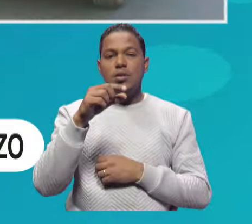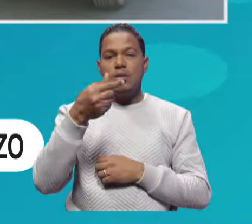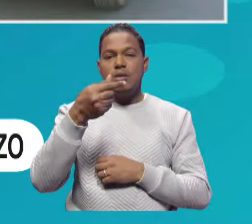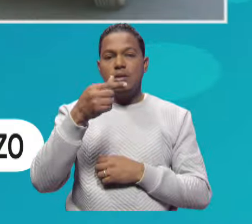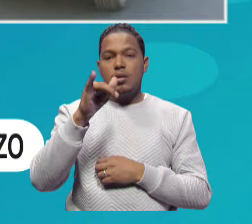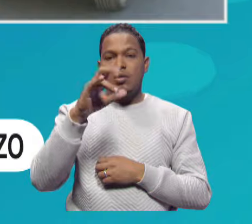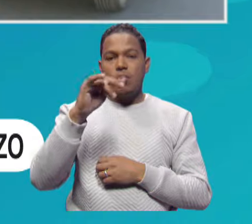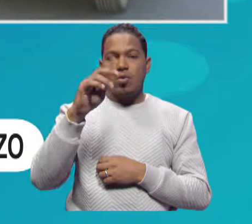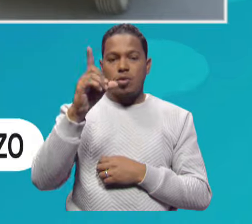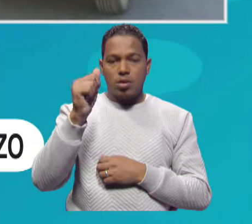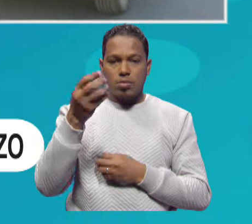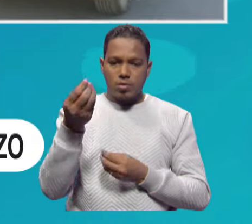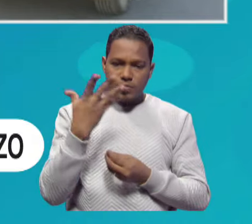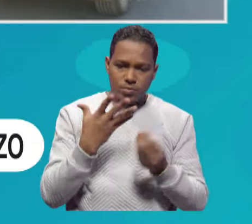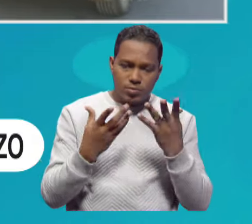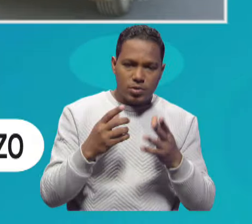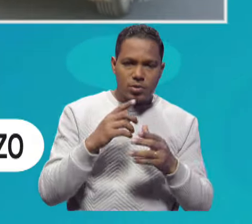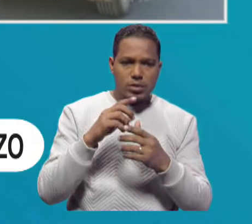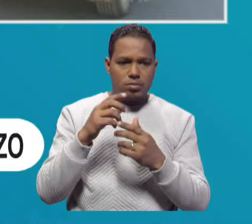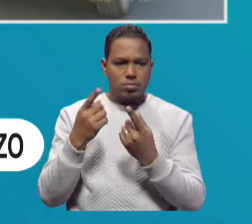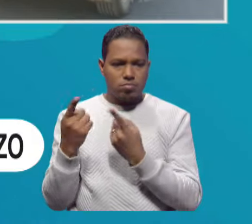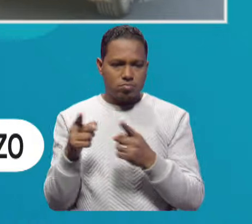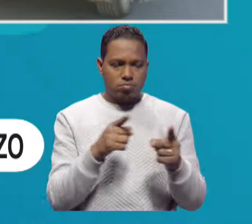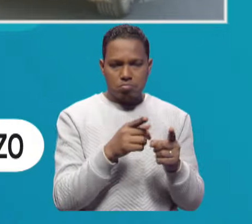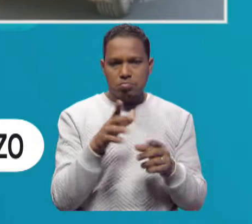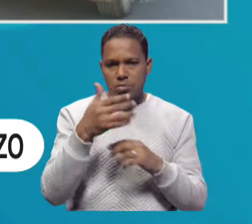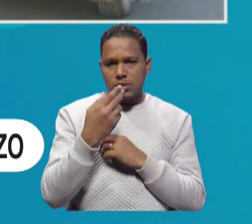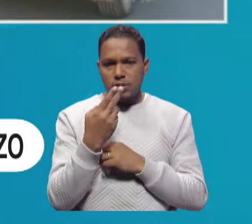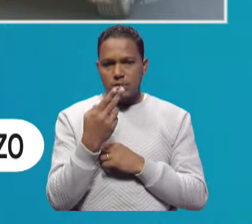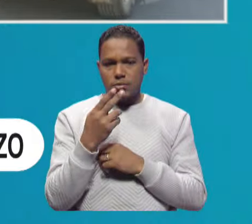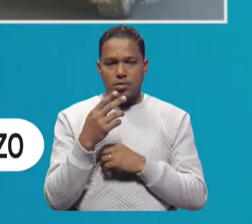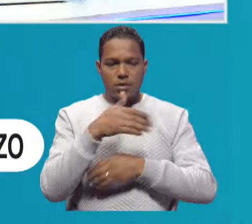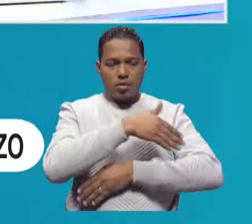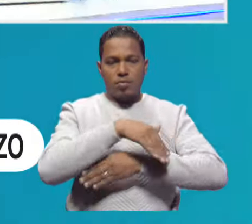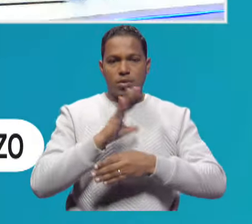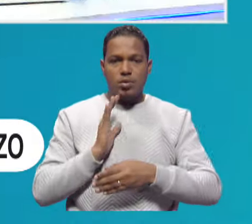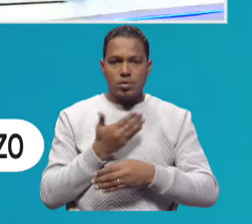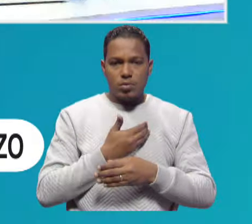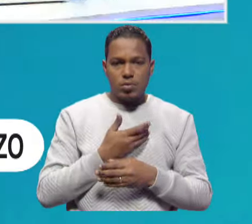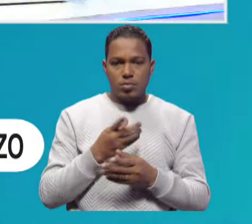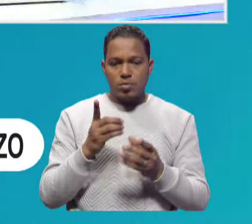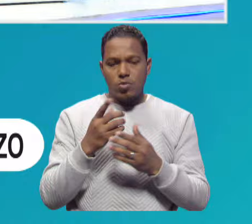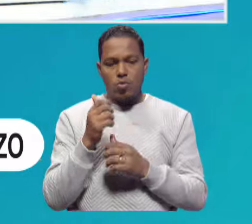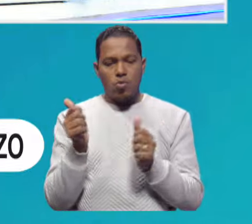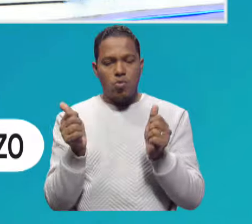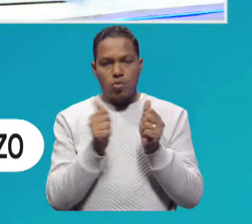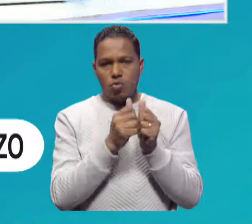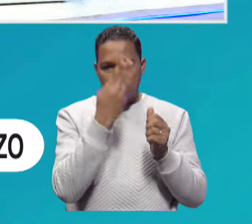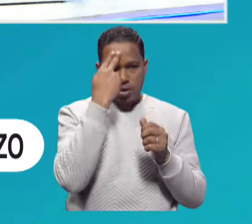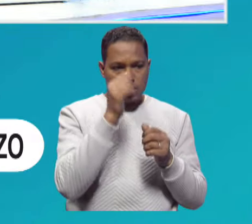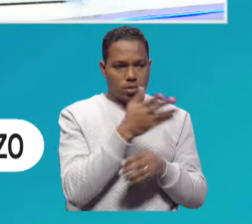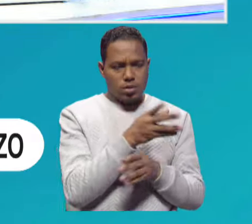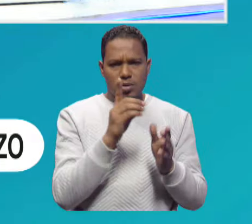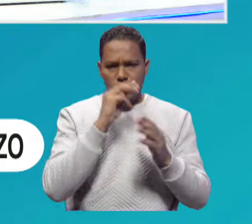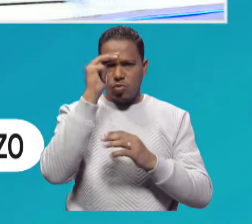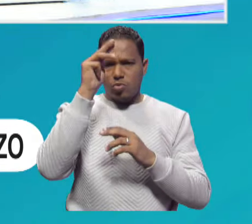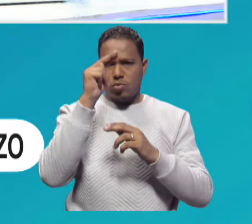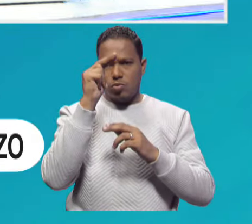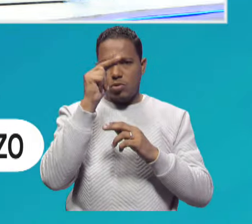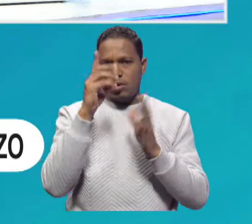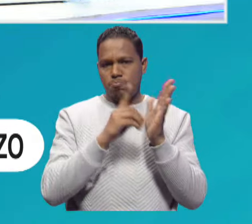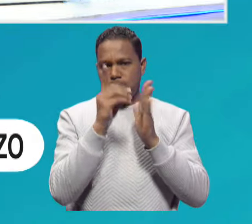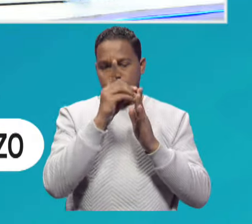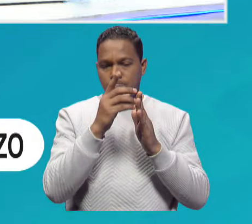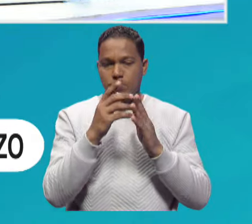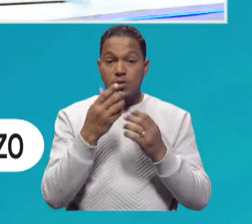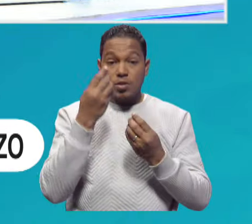al corriente, ¿no?, de la realidad que se vive allí en nuestra frontera dominico-haitiana por la parte norte en Dajabón. Estaremos